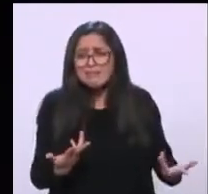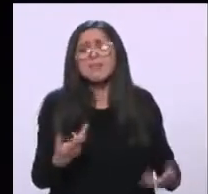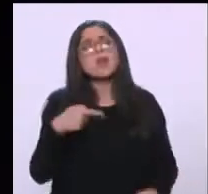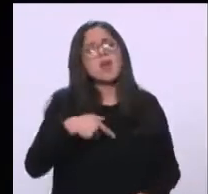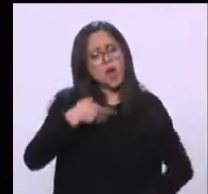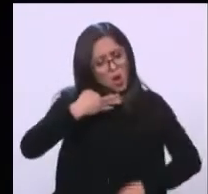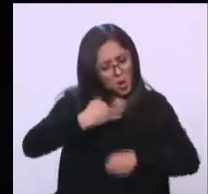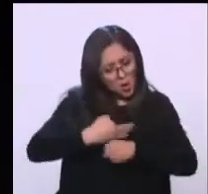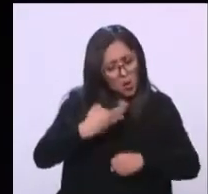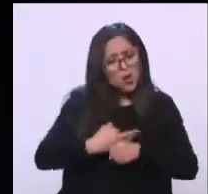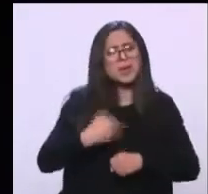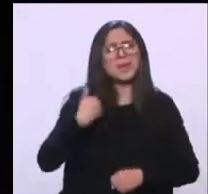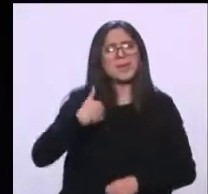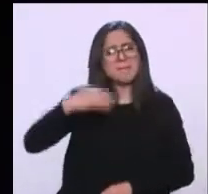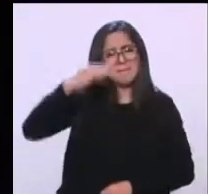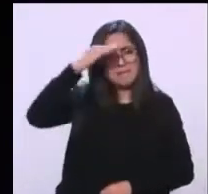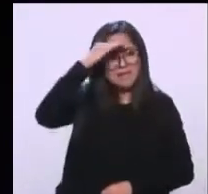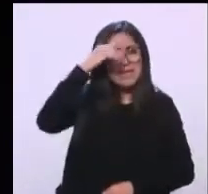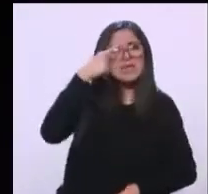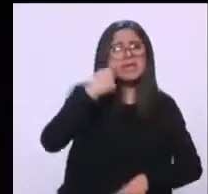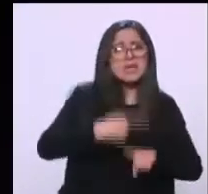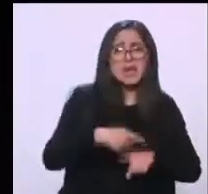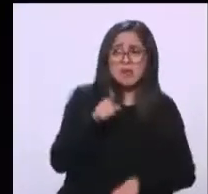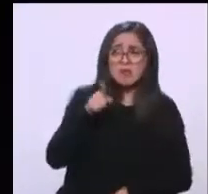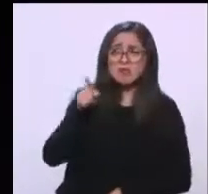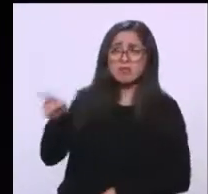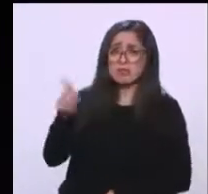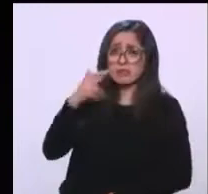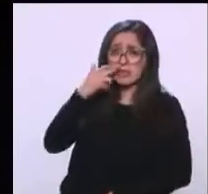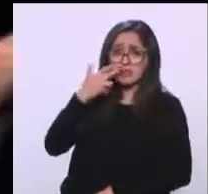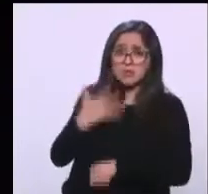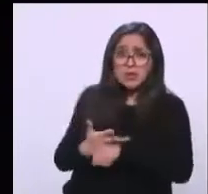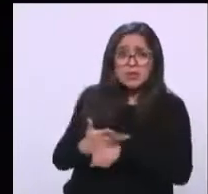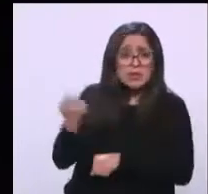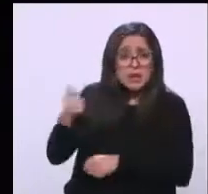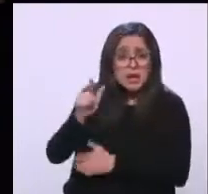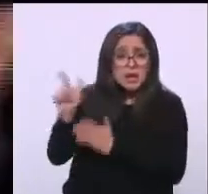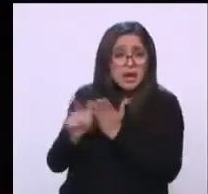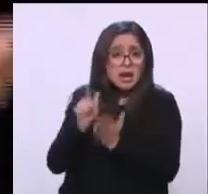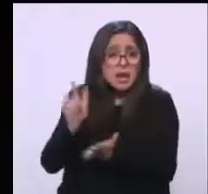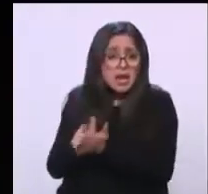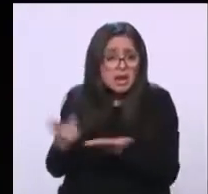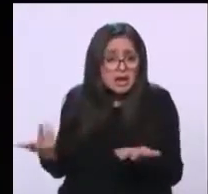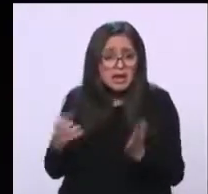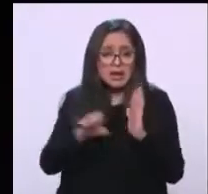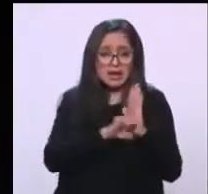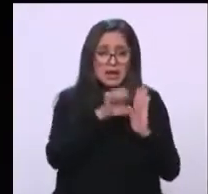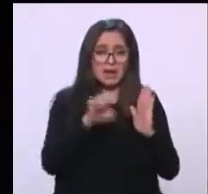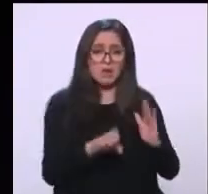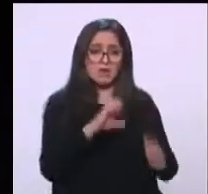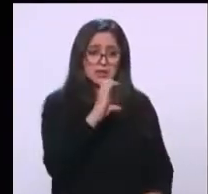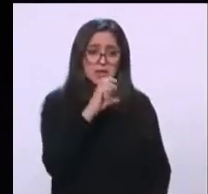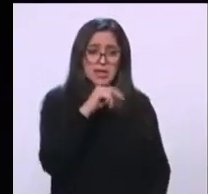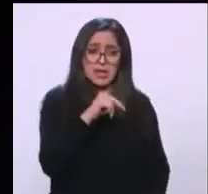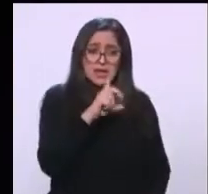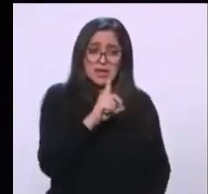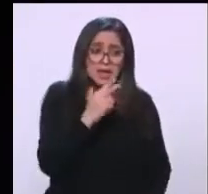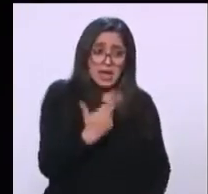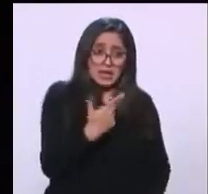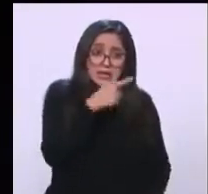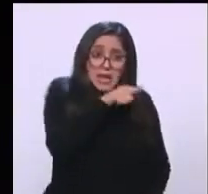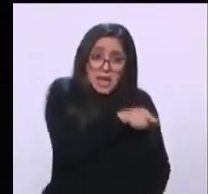qué no voltear a quien tiene una responsabilidad y tiene dientes legales. La CNDH no tiene dientes, como se dice